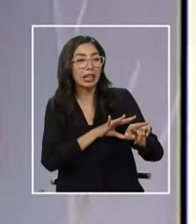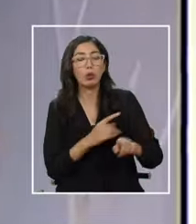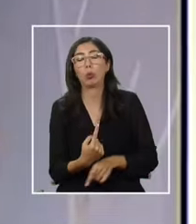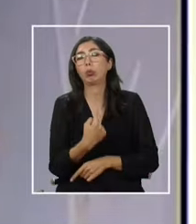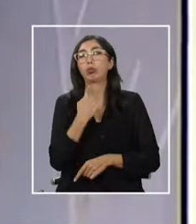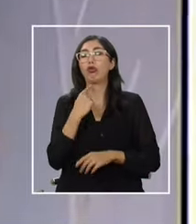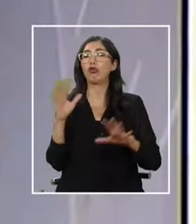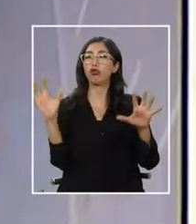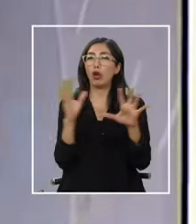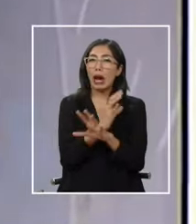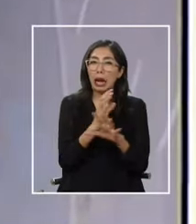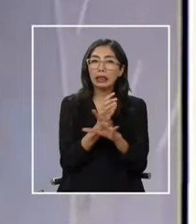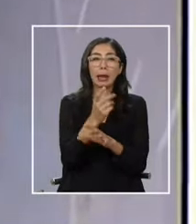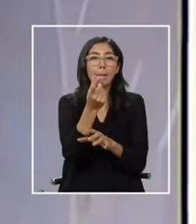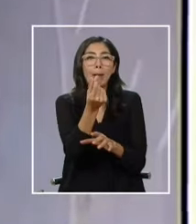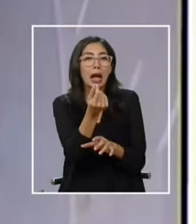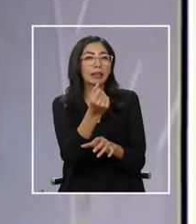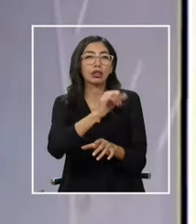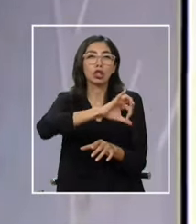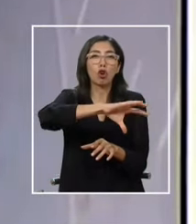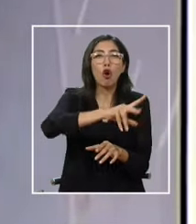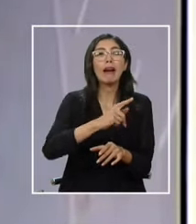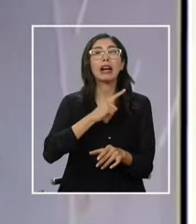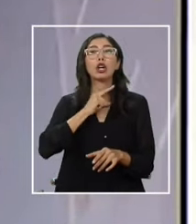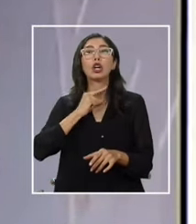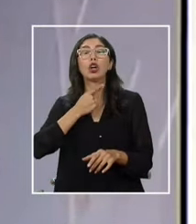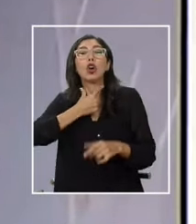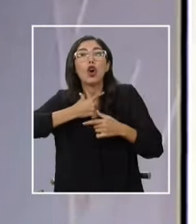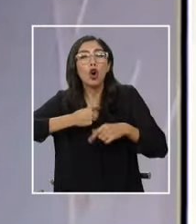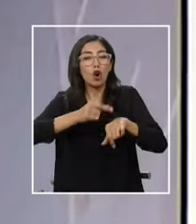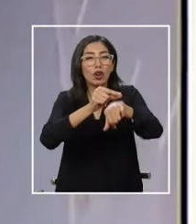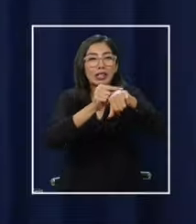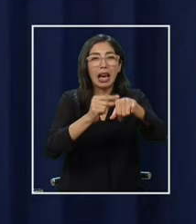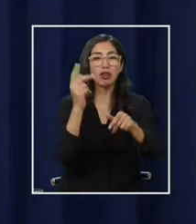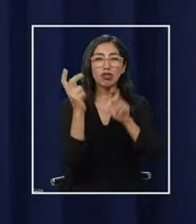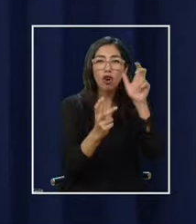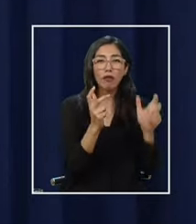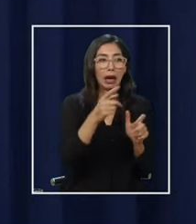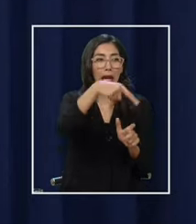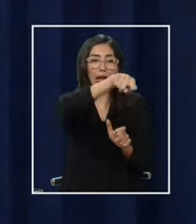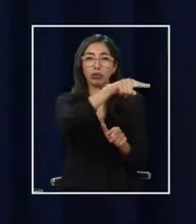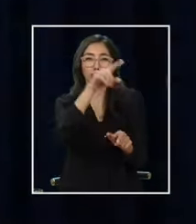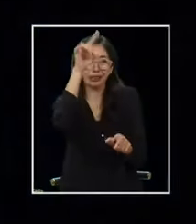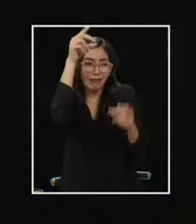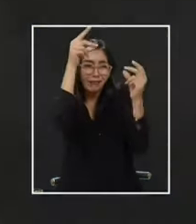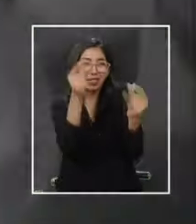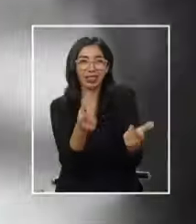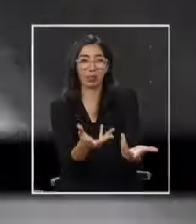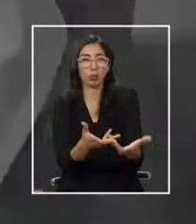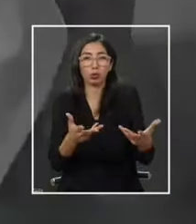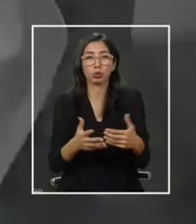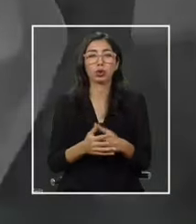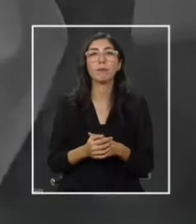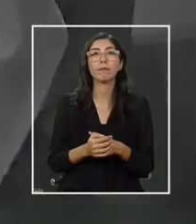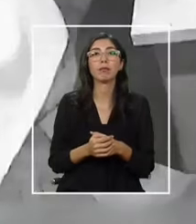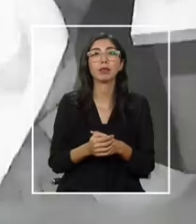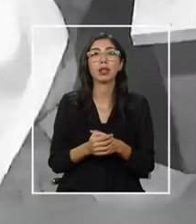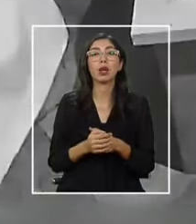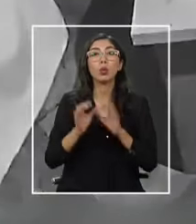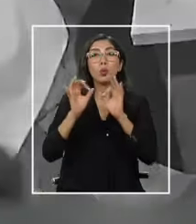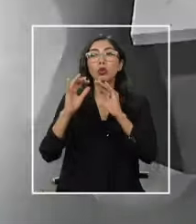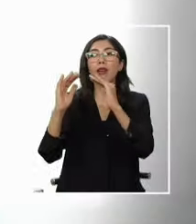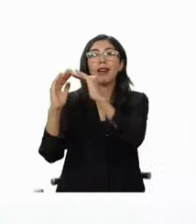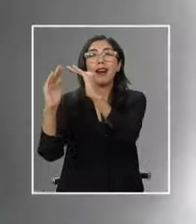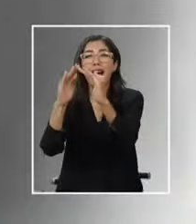fuerte, efectivo, joyas, ese es el objetivo. Están muy bien entrenadas, muy organizados. Los barrios adinerados